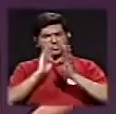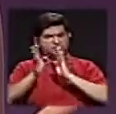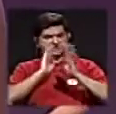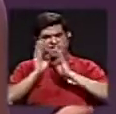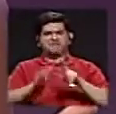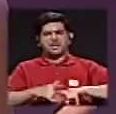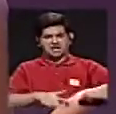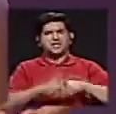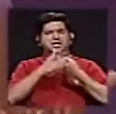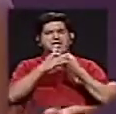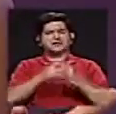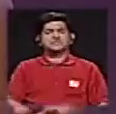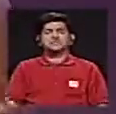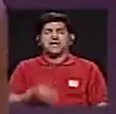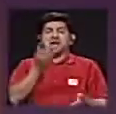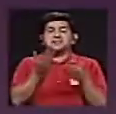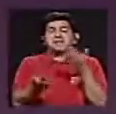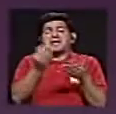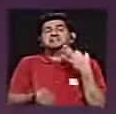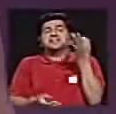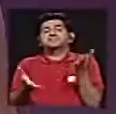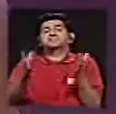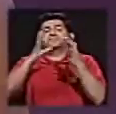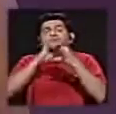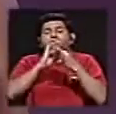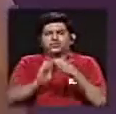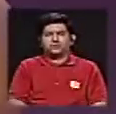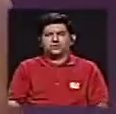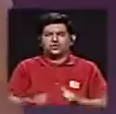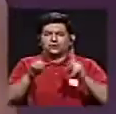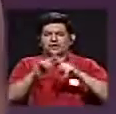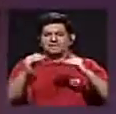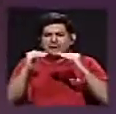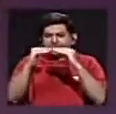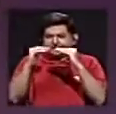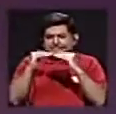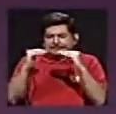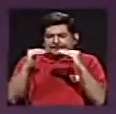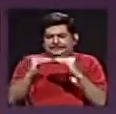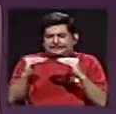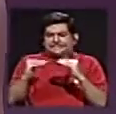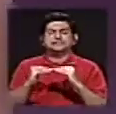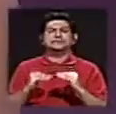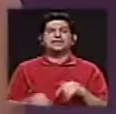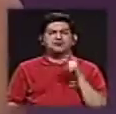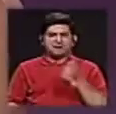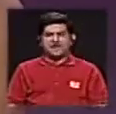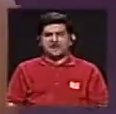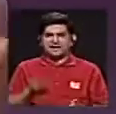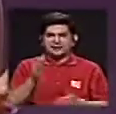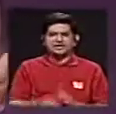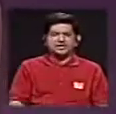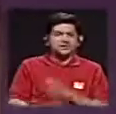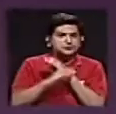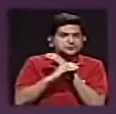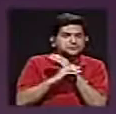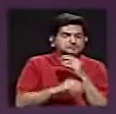de posibles coaliciones con grados distintos de suspicacia